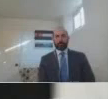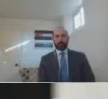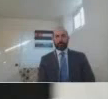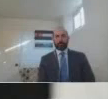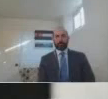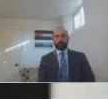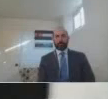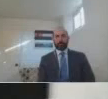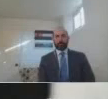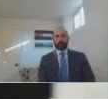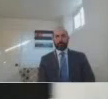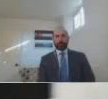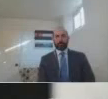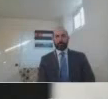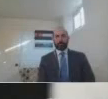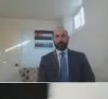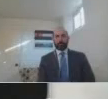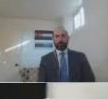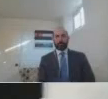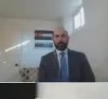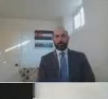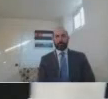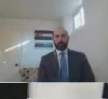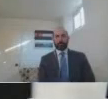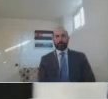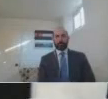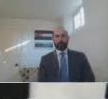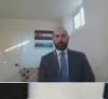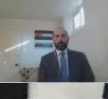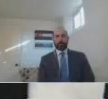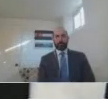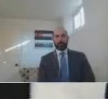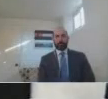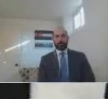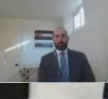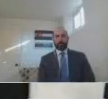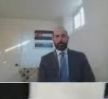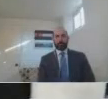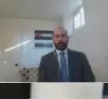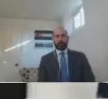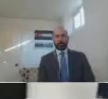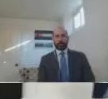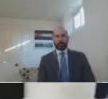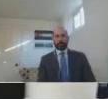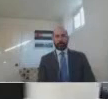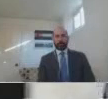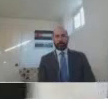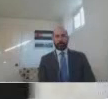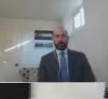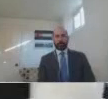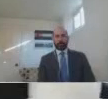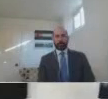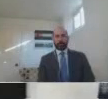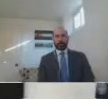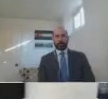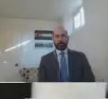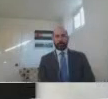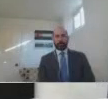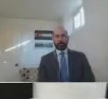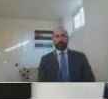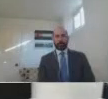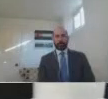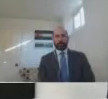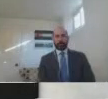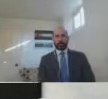un requerimiento que ellos ya necesitan tener vacuna contra measles,